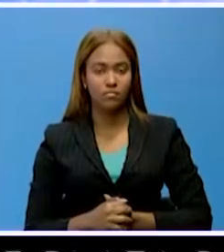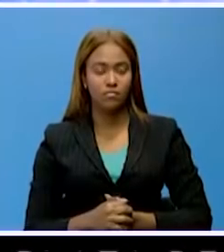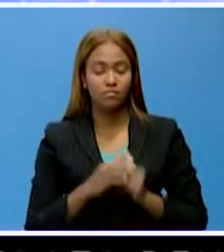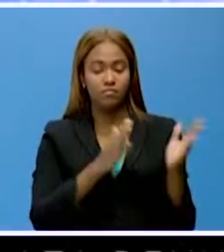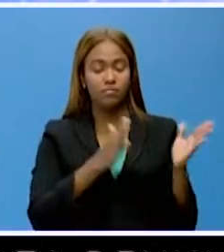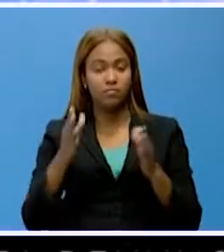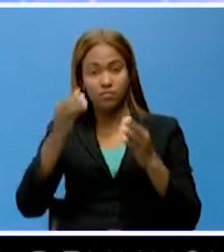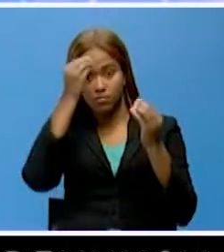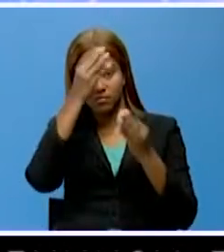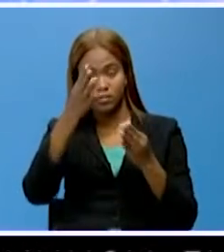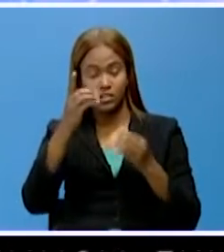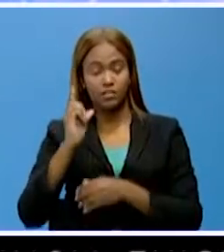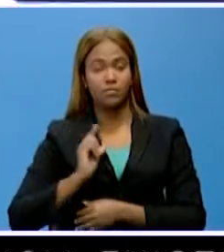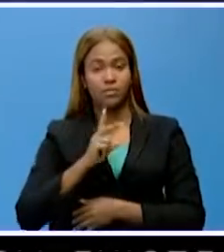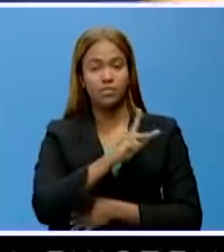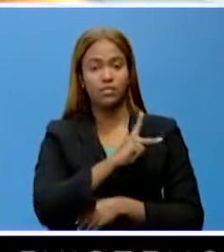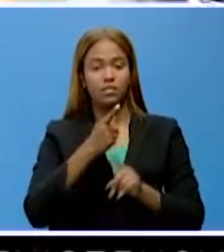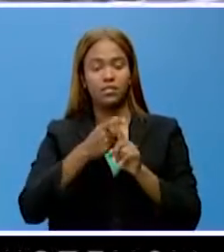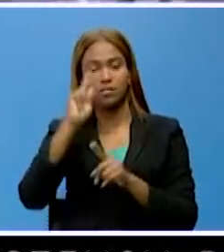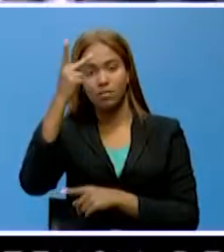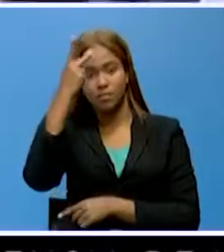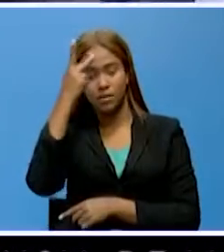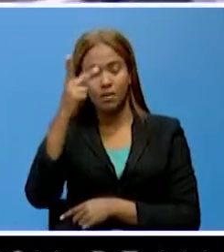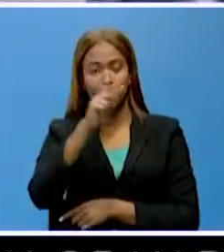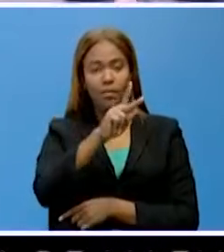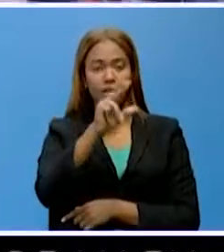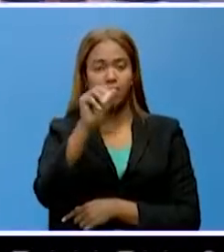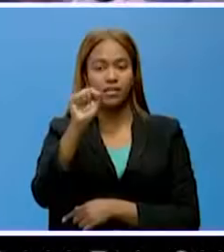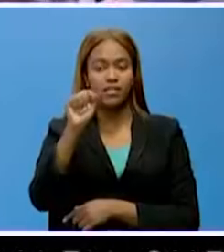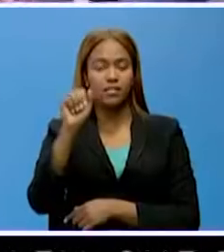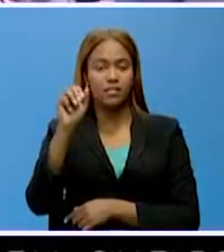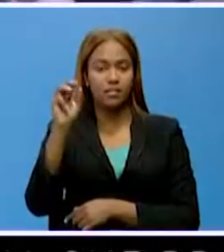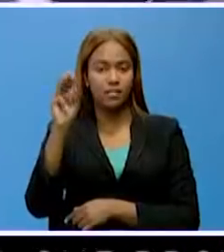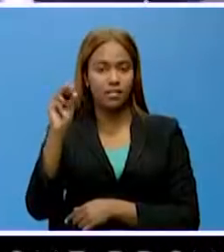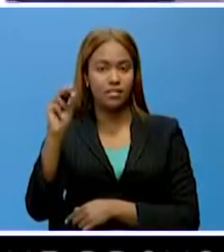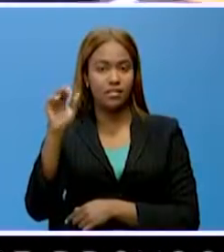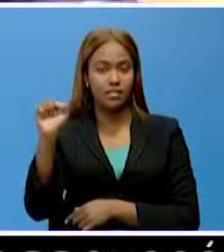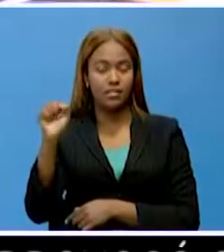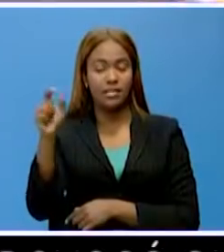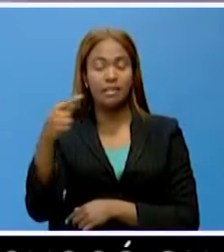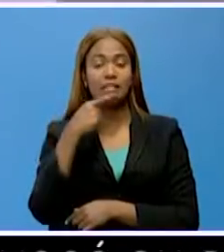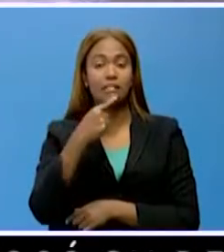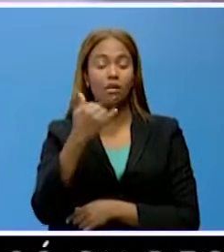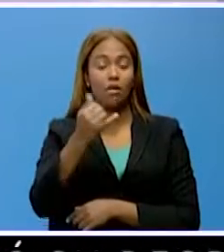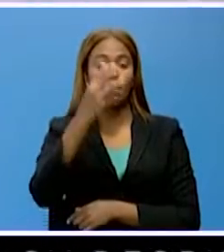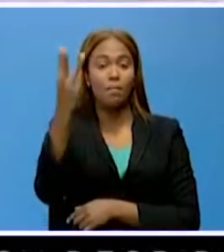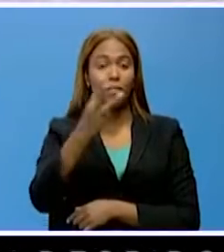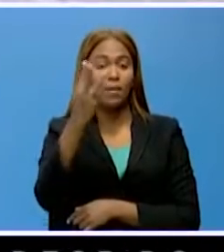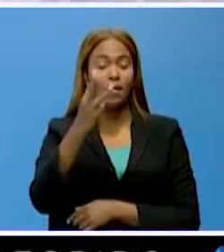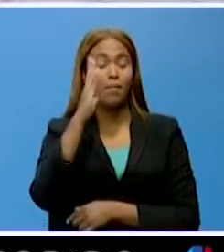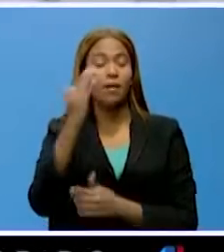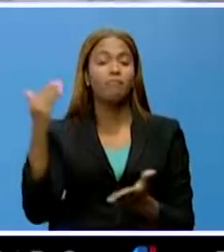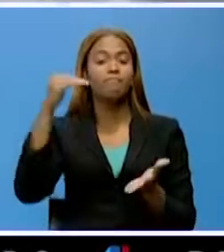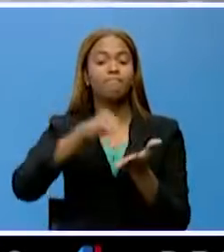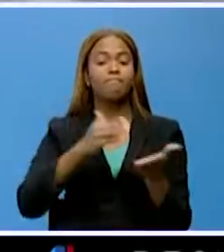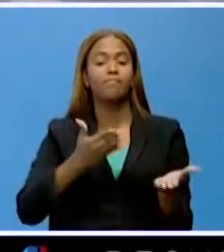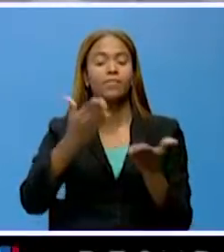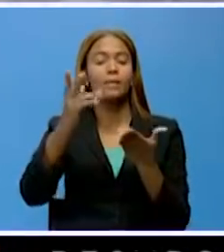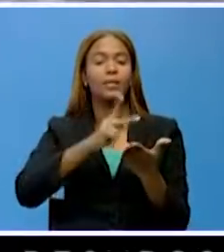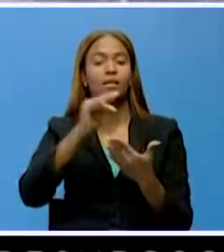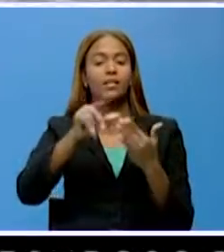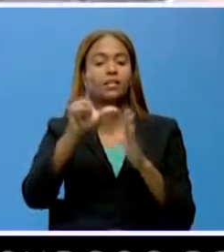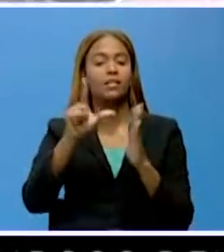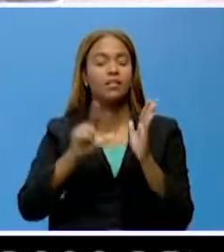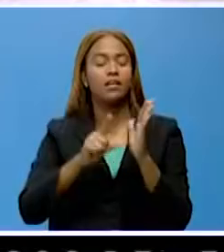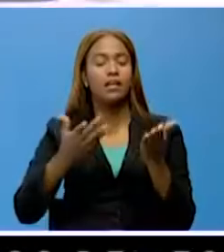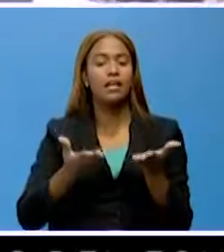En otra información, el diputado del Partido Reformista, Pedro Botello, informó que este miércoles reintroducirá el proyecto de ley con el